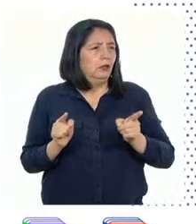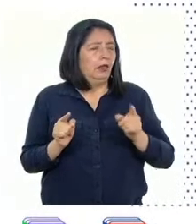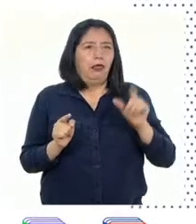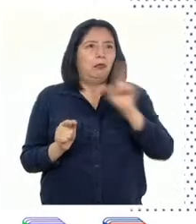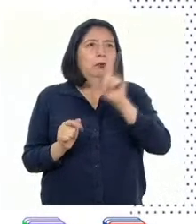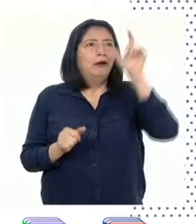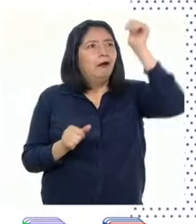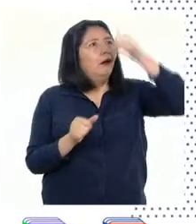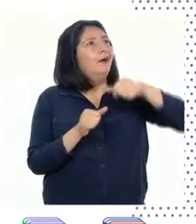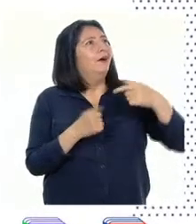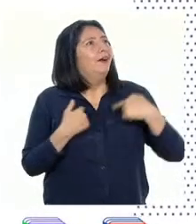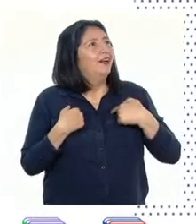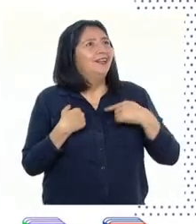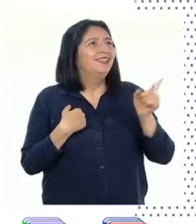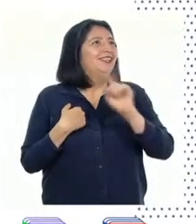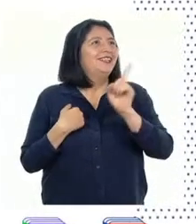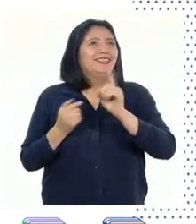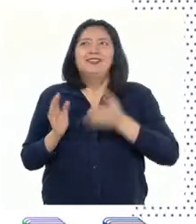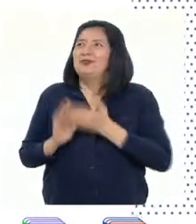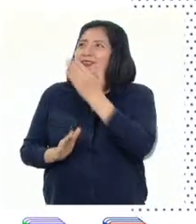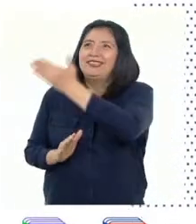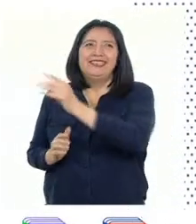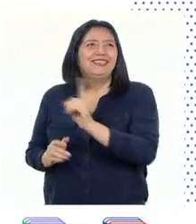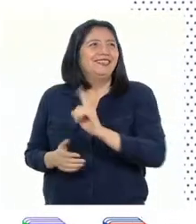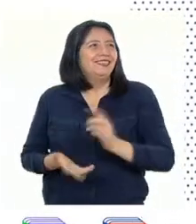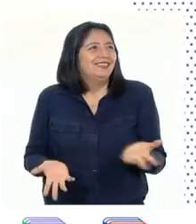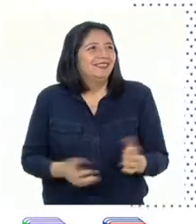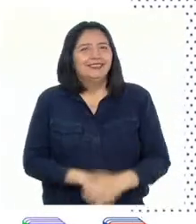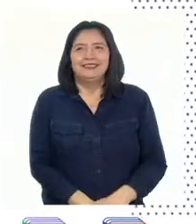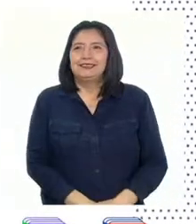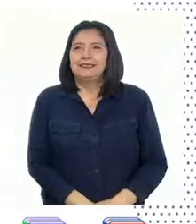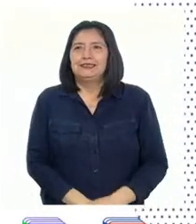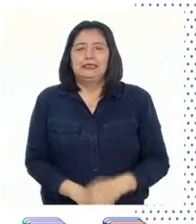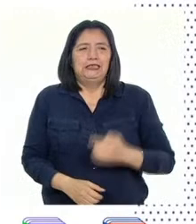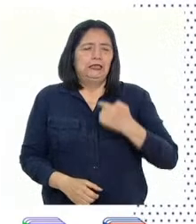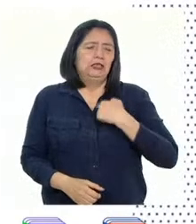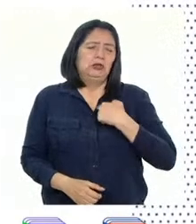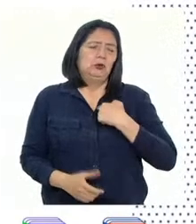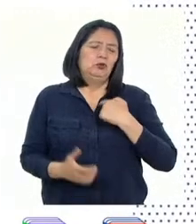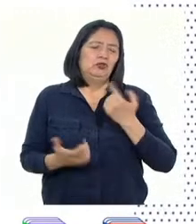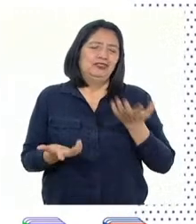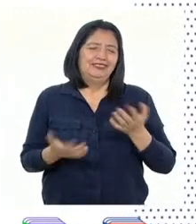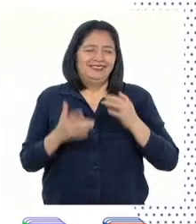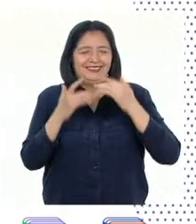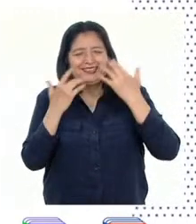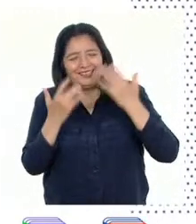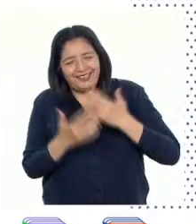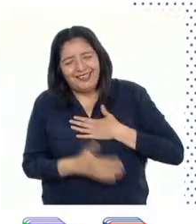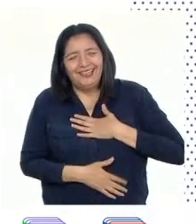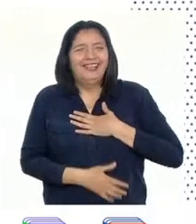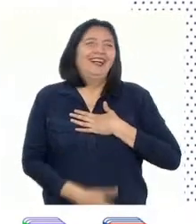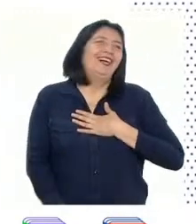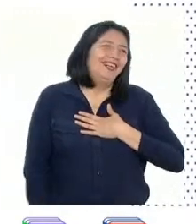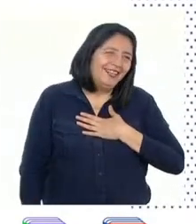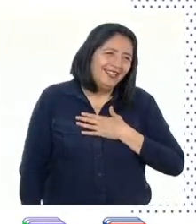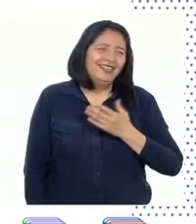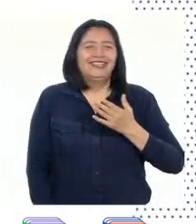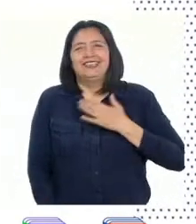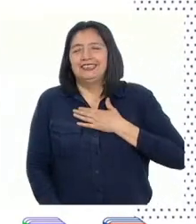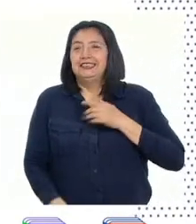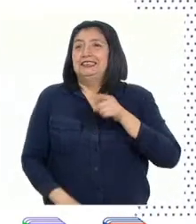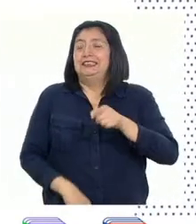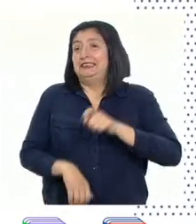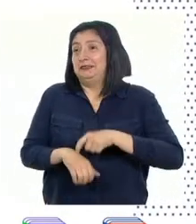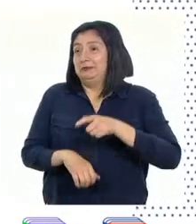había acordado que no habían presenciales. Estaba tan riéndome tanto que en